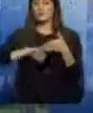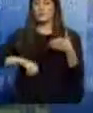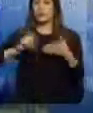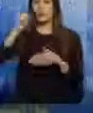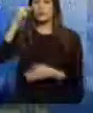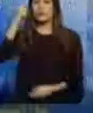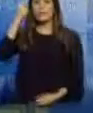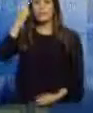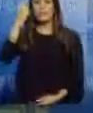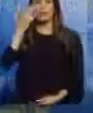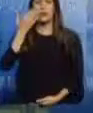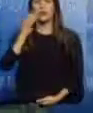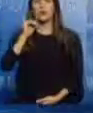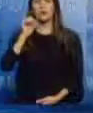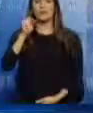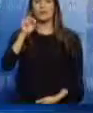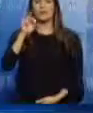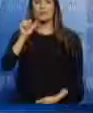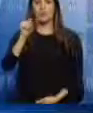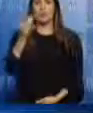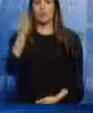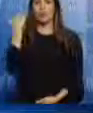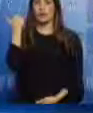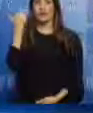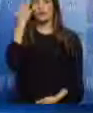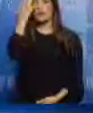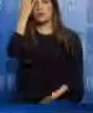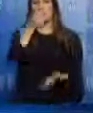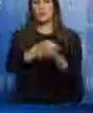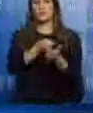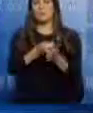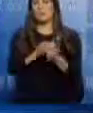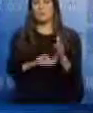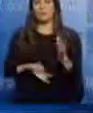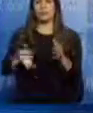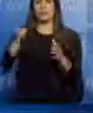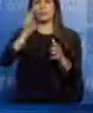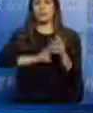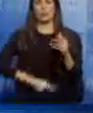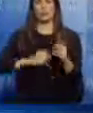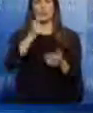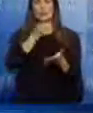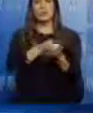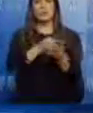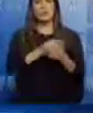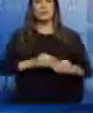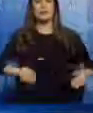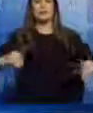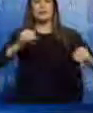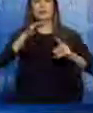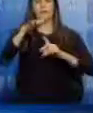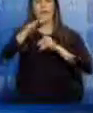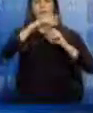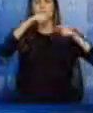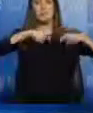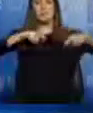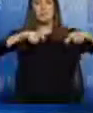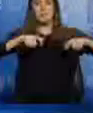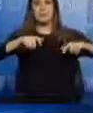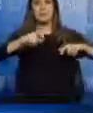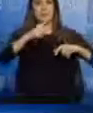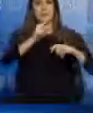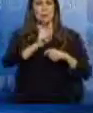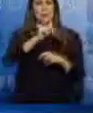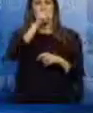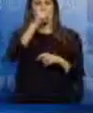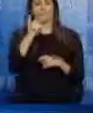gobierno hizo al ISFA en atención al sobreprecio evidenciado en la compra de los terrenos del Parque Samanes en Guayaquil.